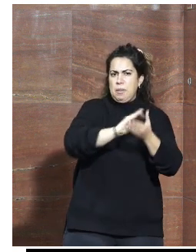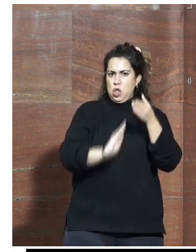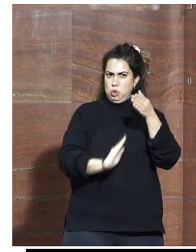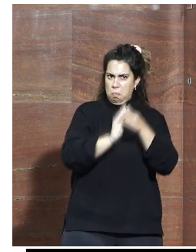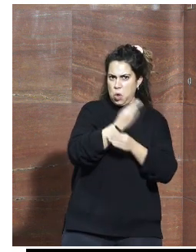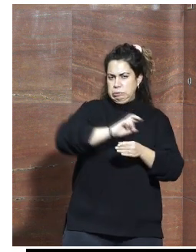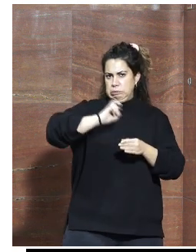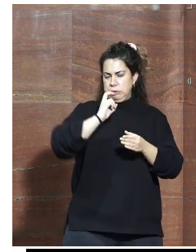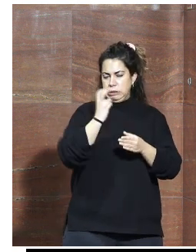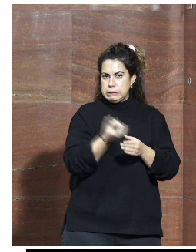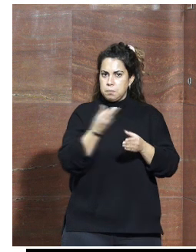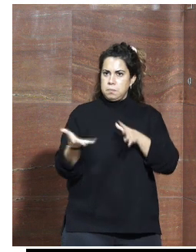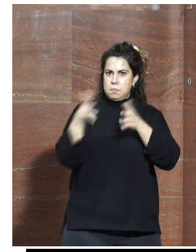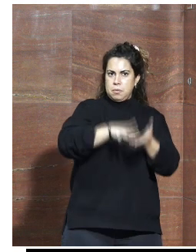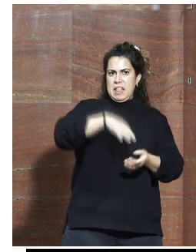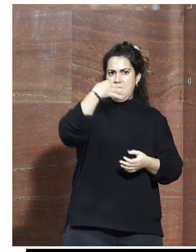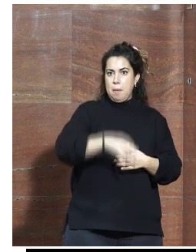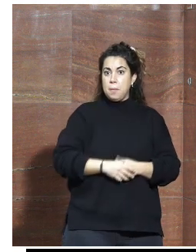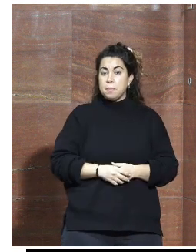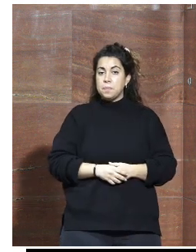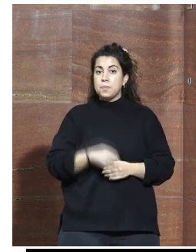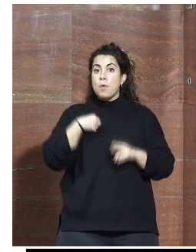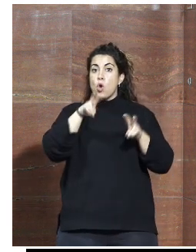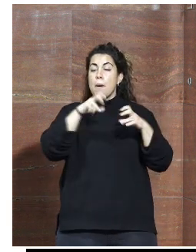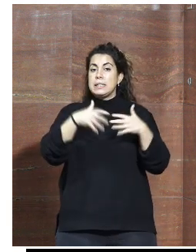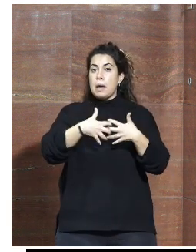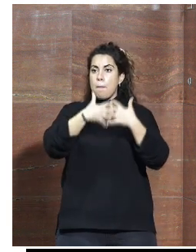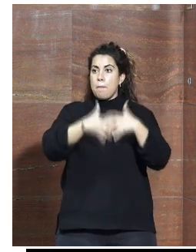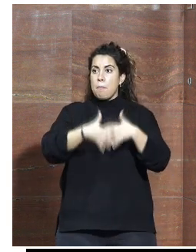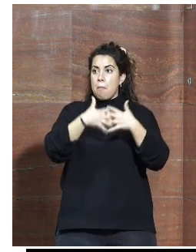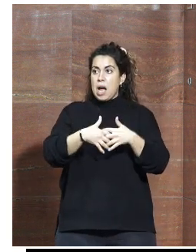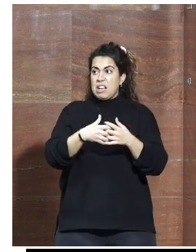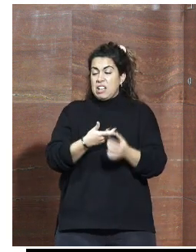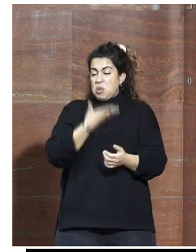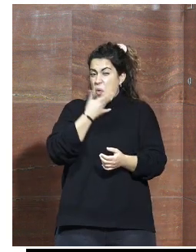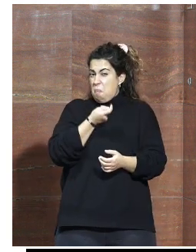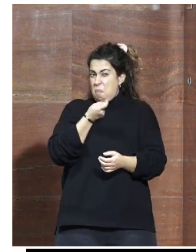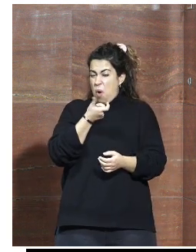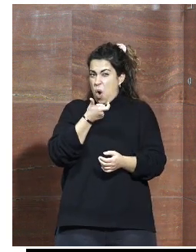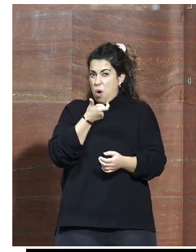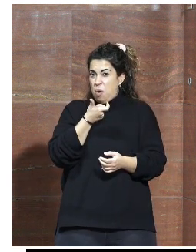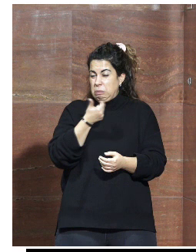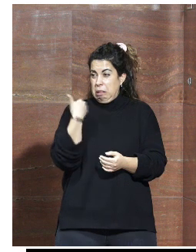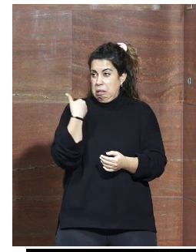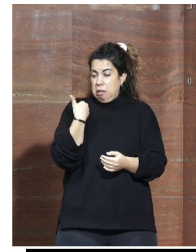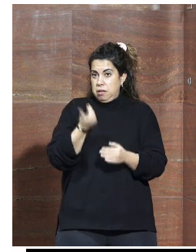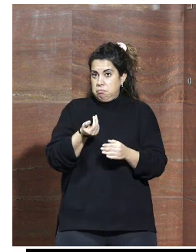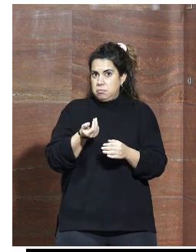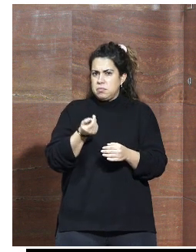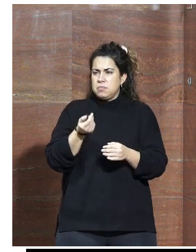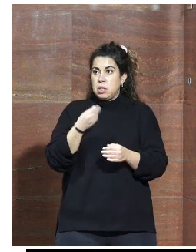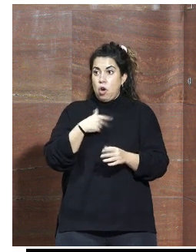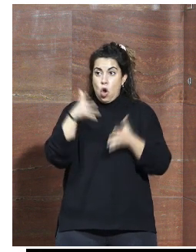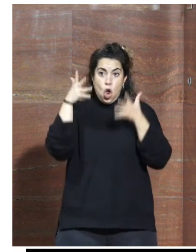es usar. Por ejemplo, hay unas nuevas máquinas, todavía son muy poco conocidas, pero que recomiendo que vayáis a usarlo